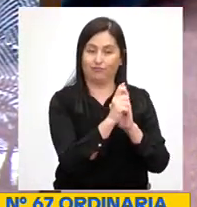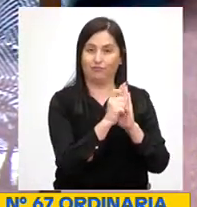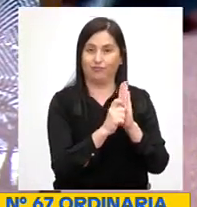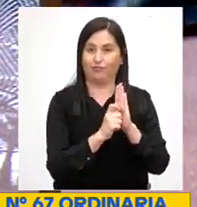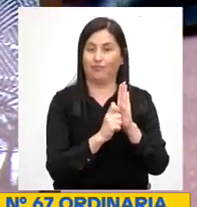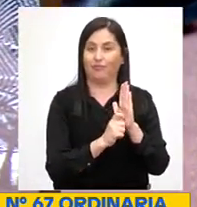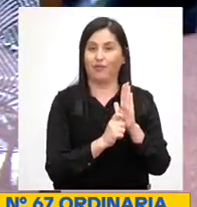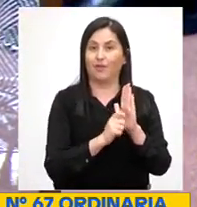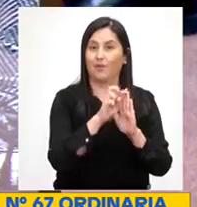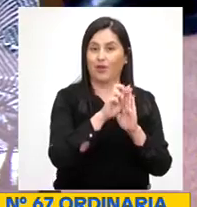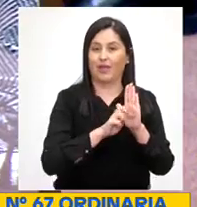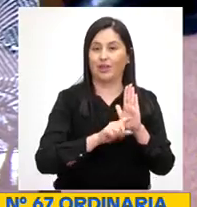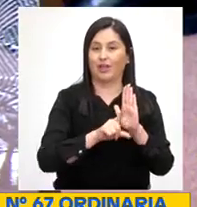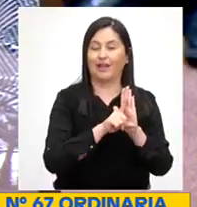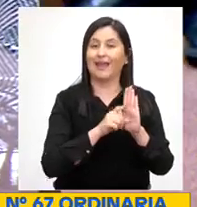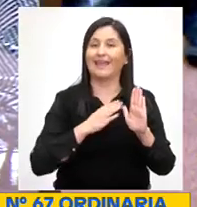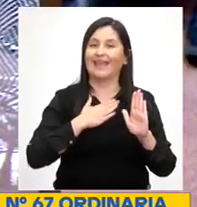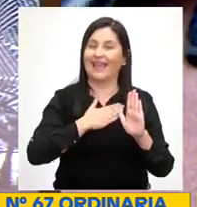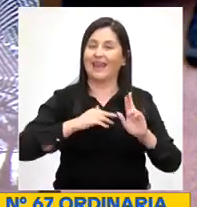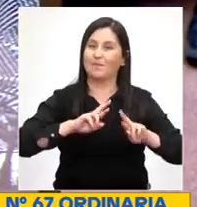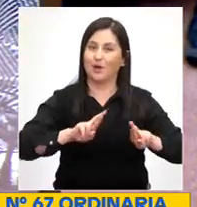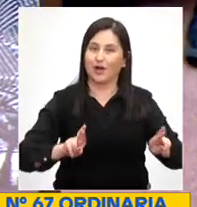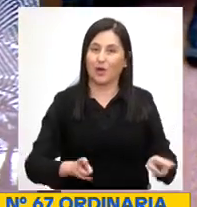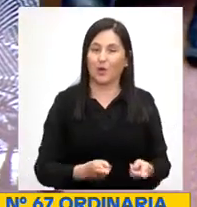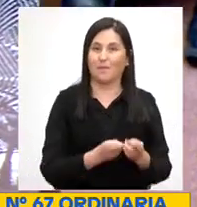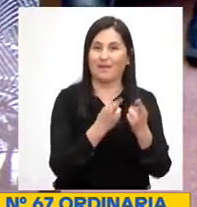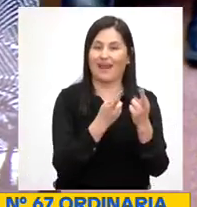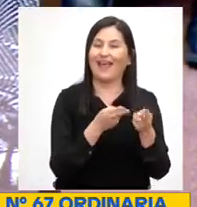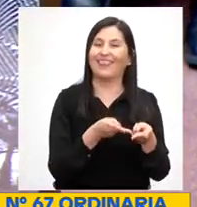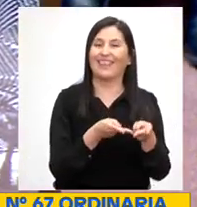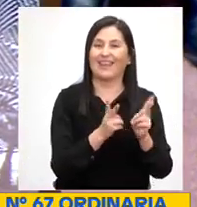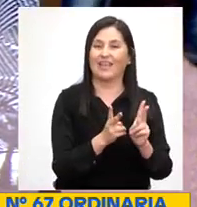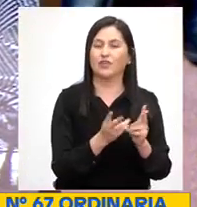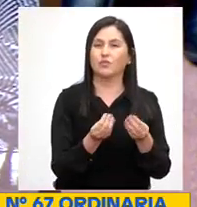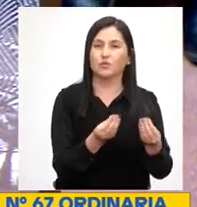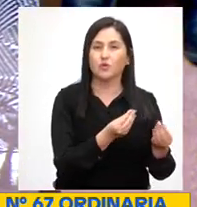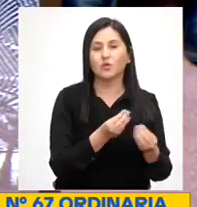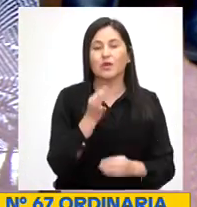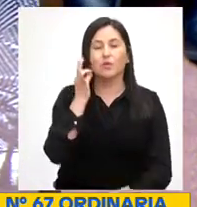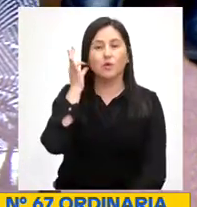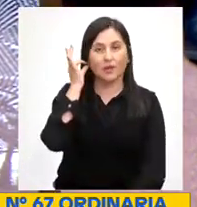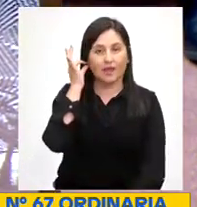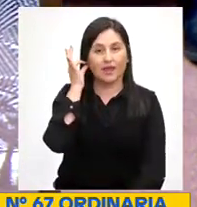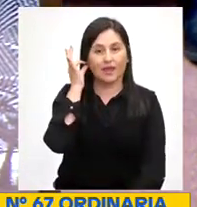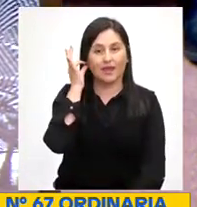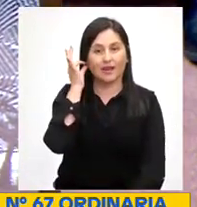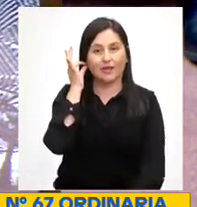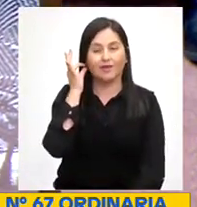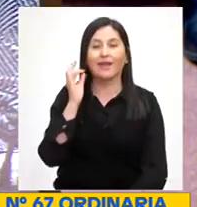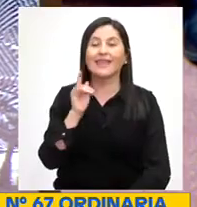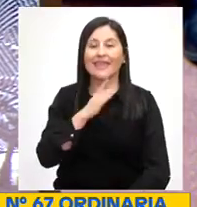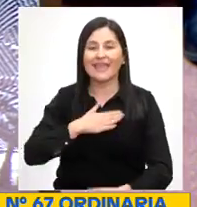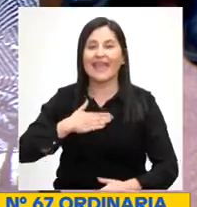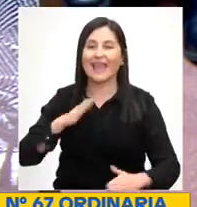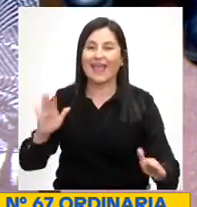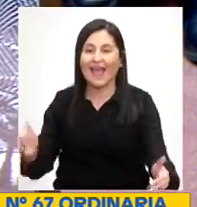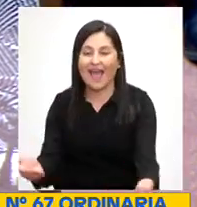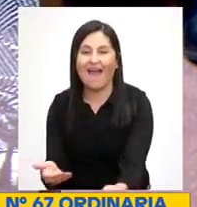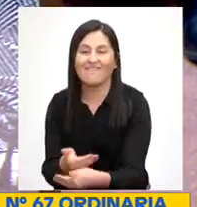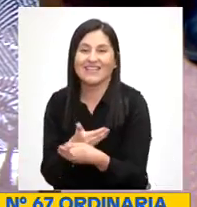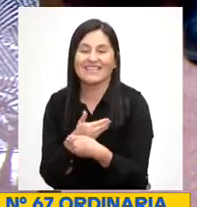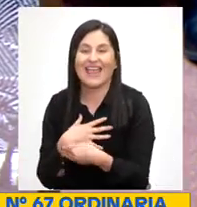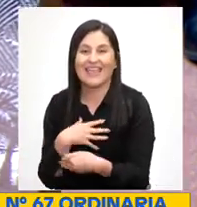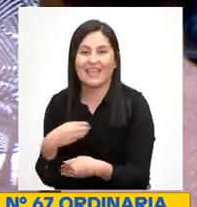sus mociones es que queremos recuperar el derecho de tantas mujeres a abrazar a sus hijos antes que concluya el